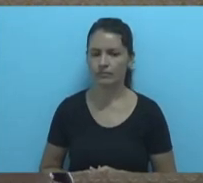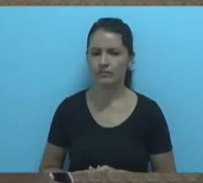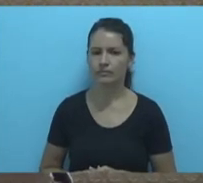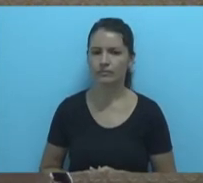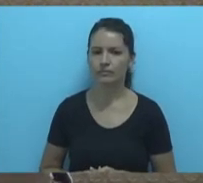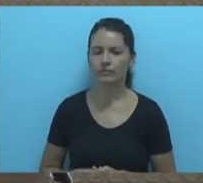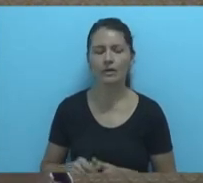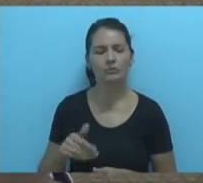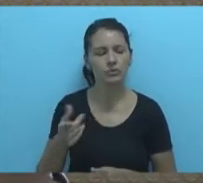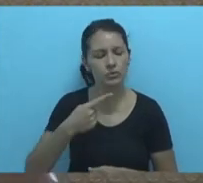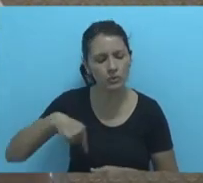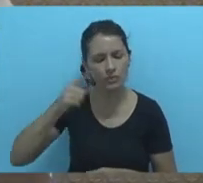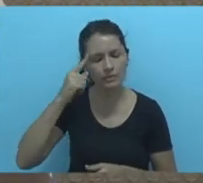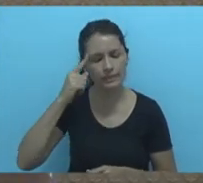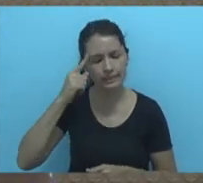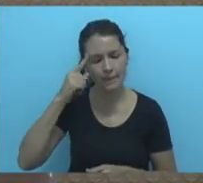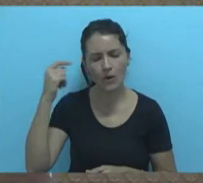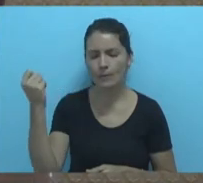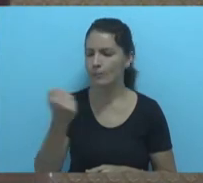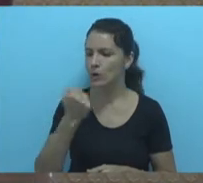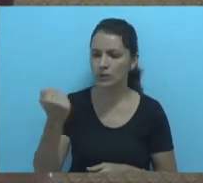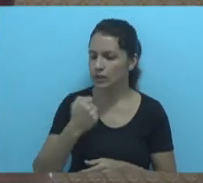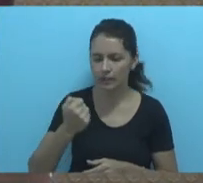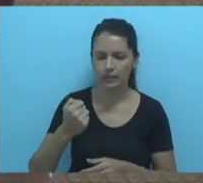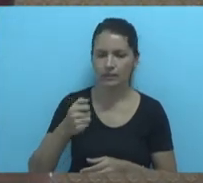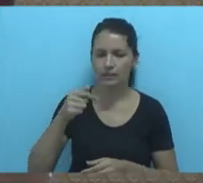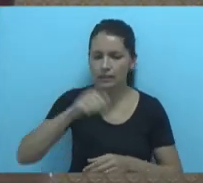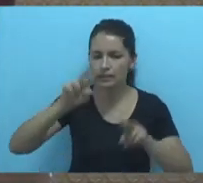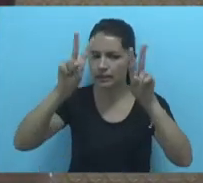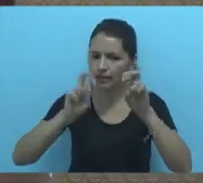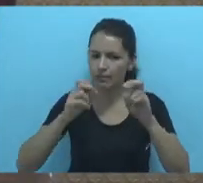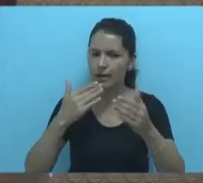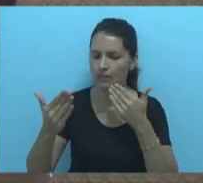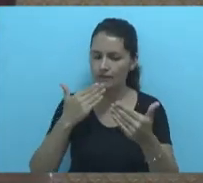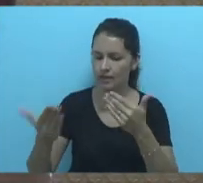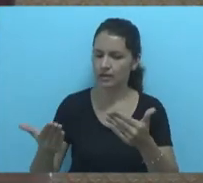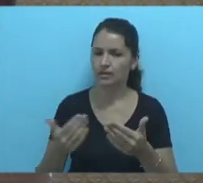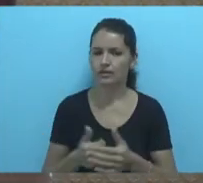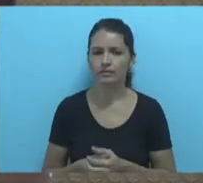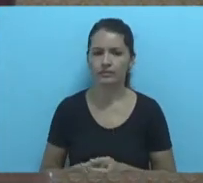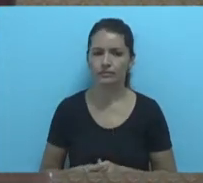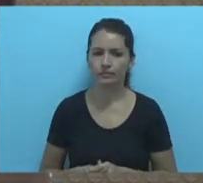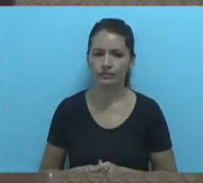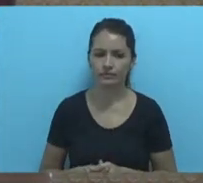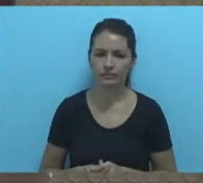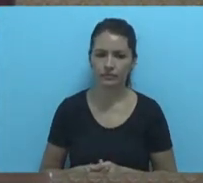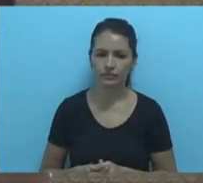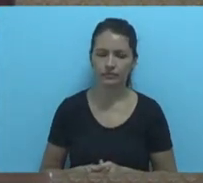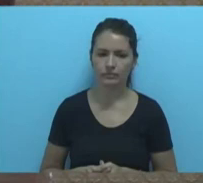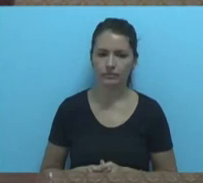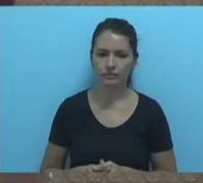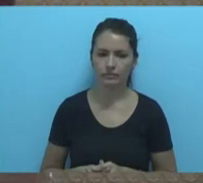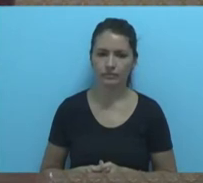Por eso para nosotros es fundamental pensar en estas cosas. Dos cuestiones casi de postales históricas que la